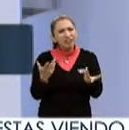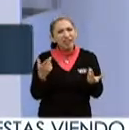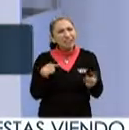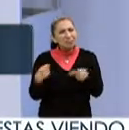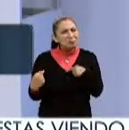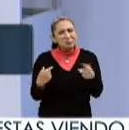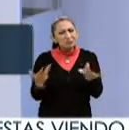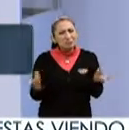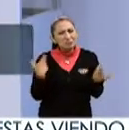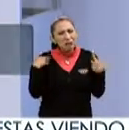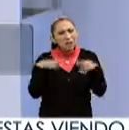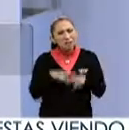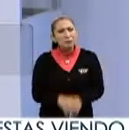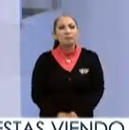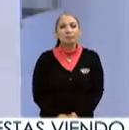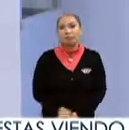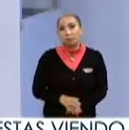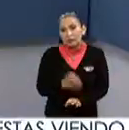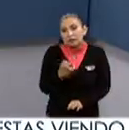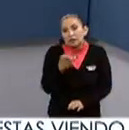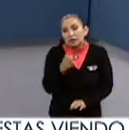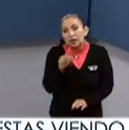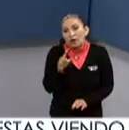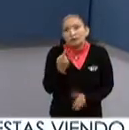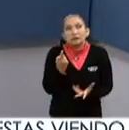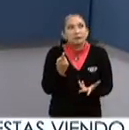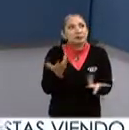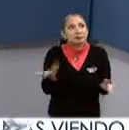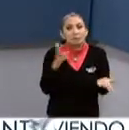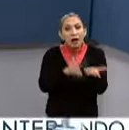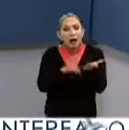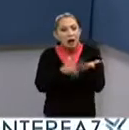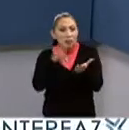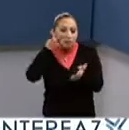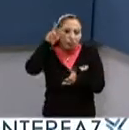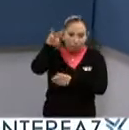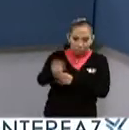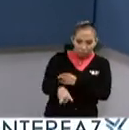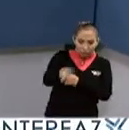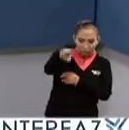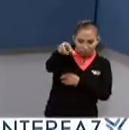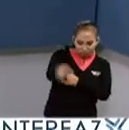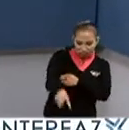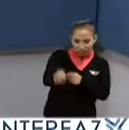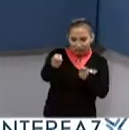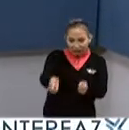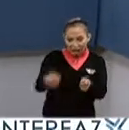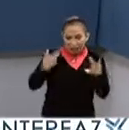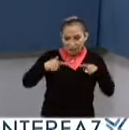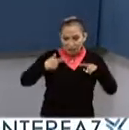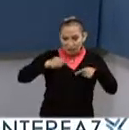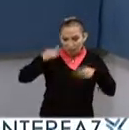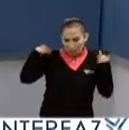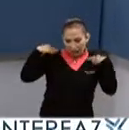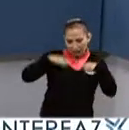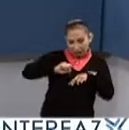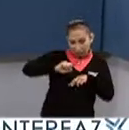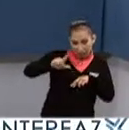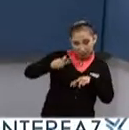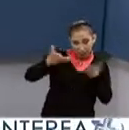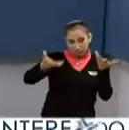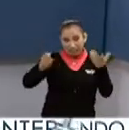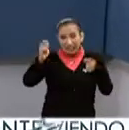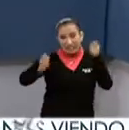marca disensos el tema de los profesores? Justo porque tiene que ver con la valoración que se tiene del ser profesor, ¿no?